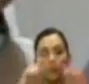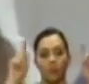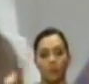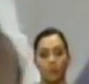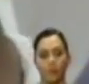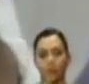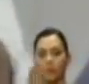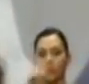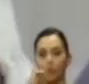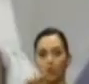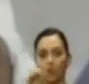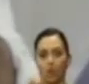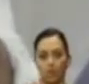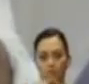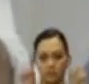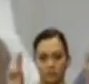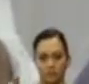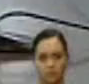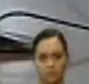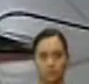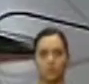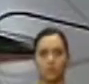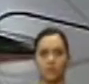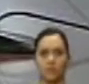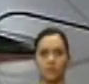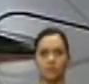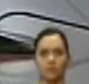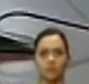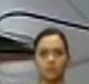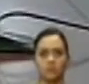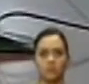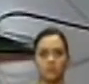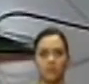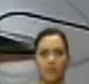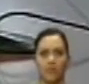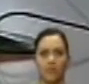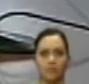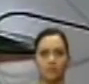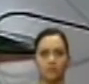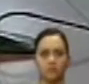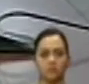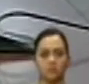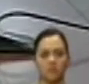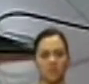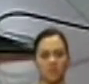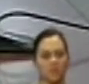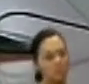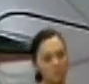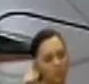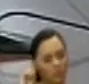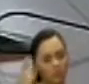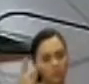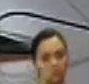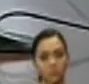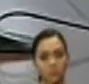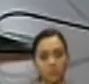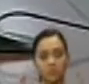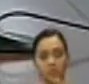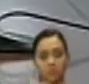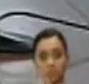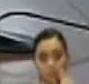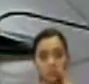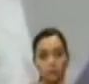los títulos? ¿No? ¿Cómo se llaman exactamente los títulos? ¿Se acuerda? CT, pero eran certificados, ¿no? ¿No? Entonces se